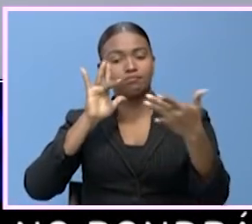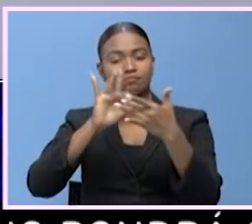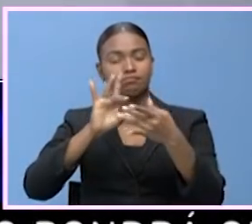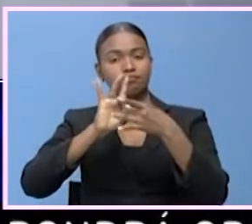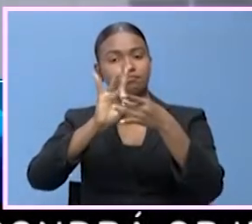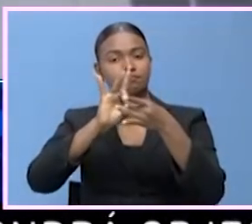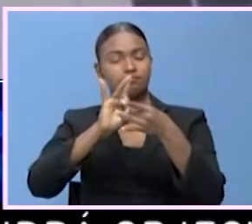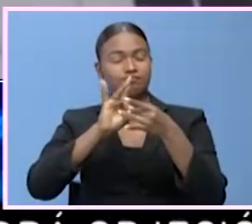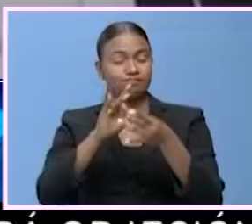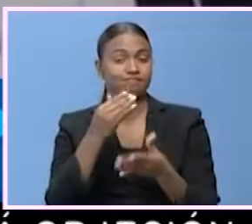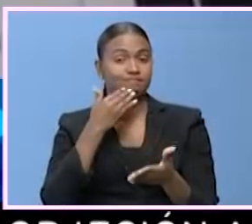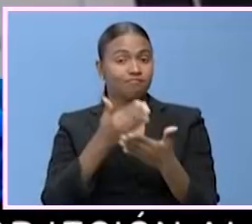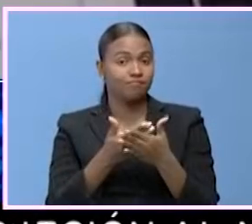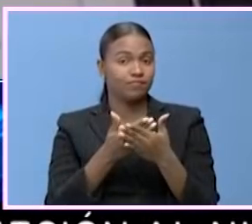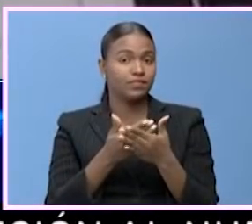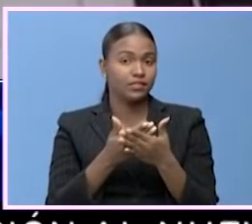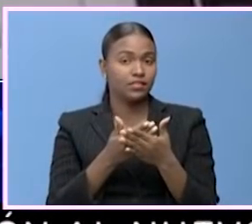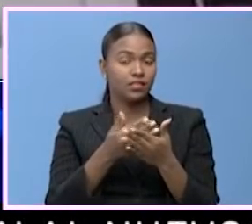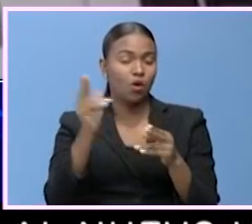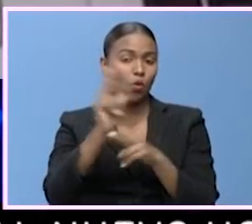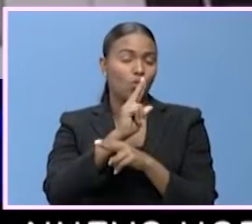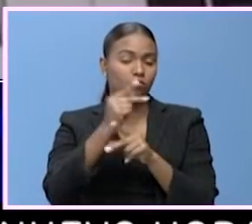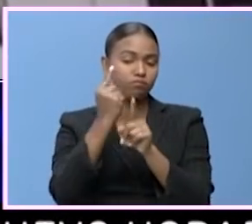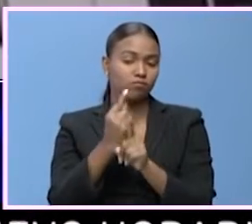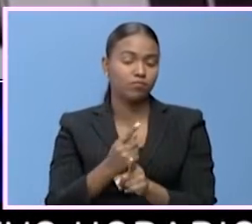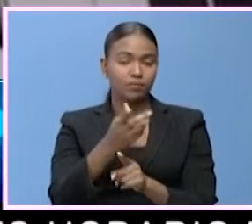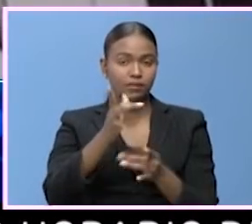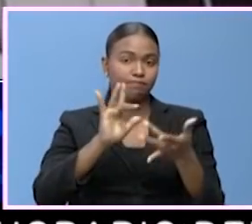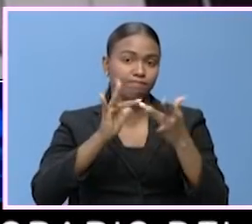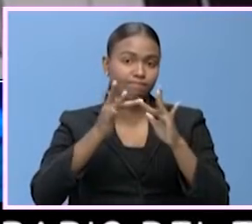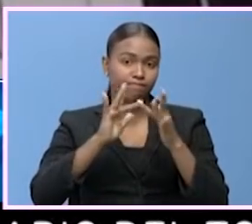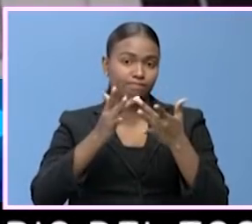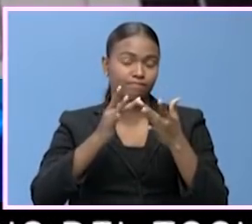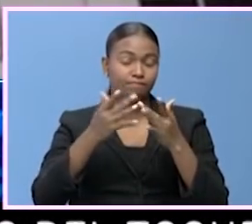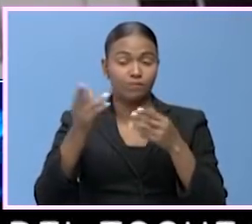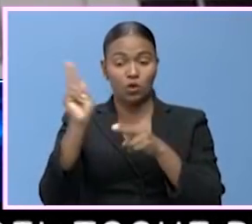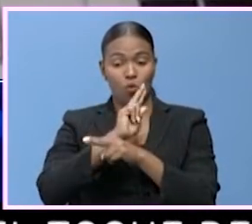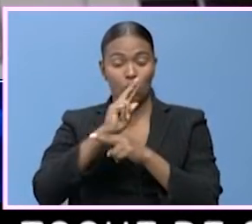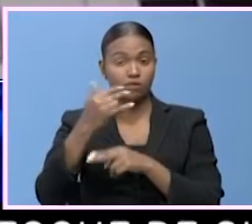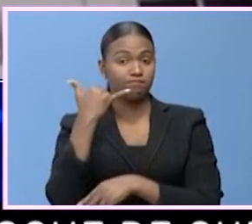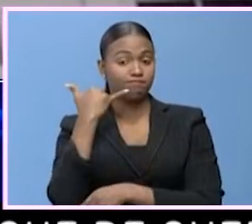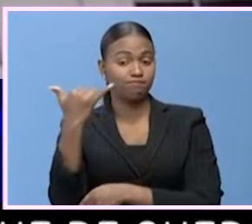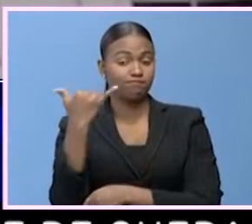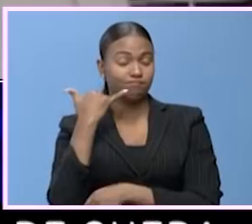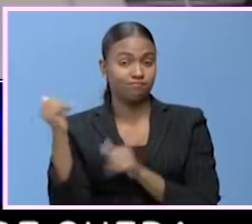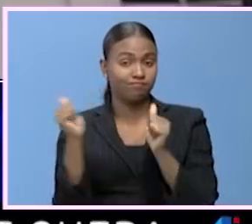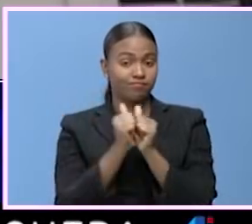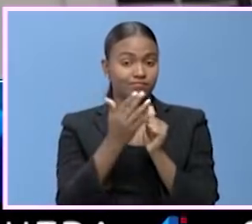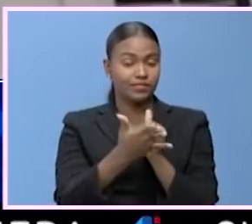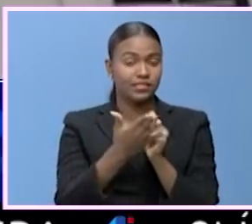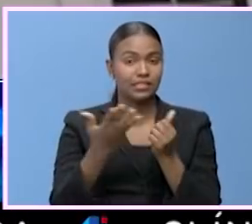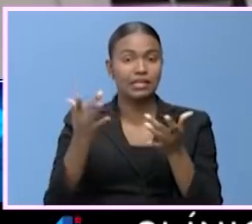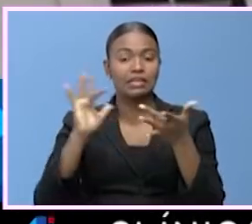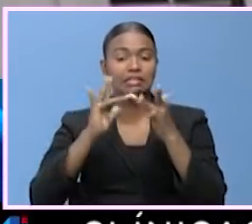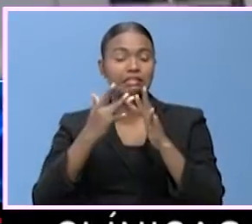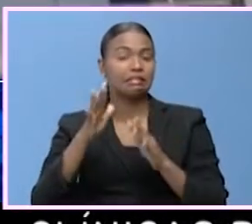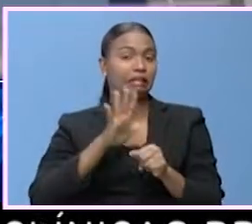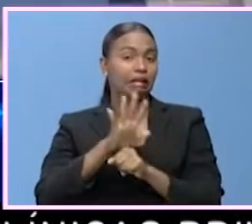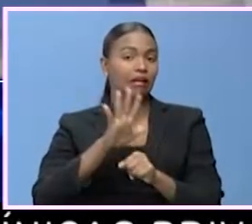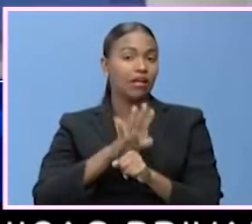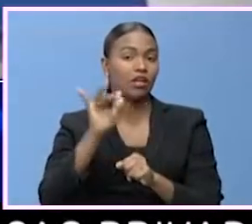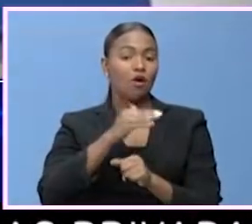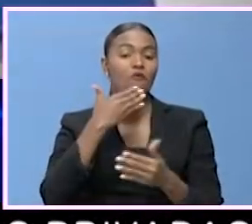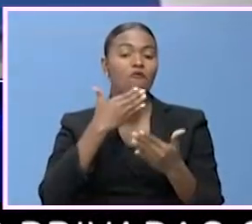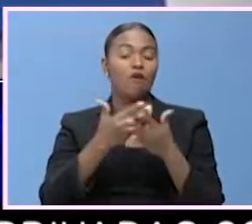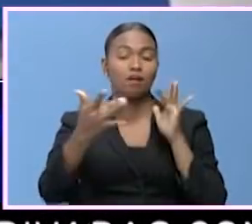conectividad significativa que implica uso regular de Internet, un dispositivo móvil apropiado, datos suficientes y una